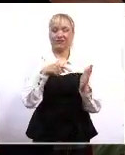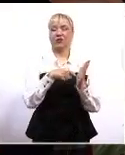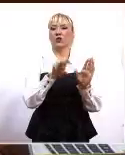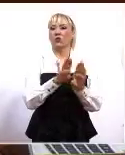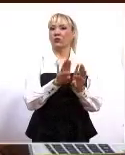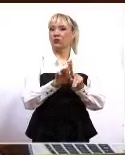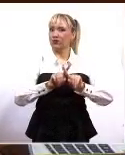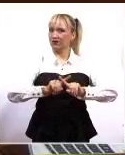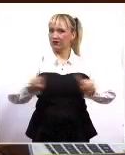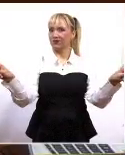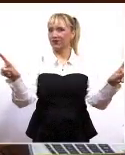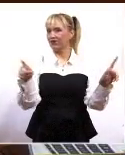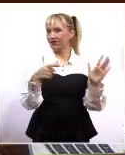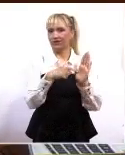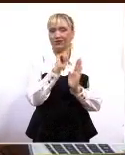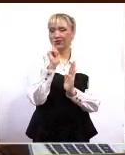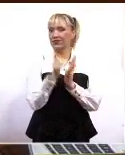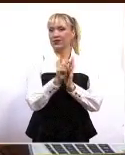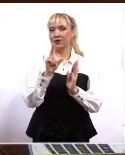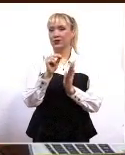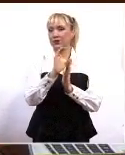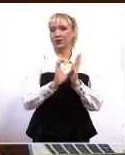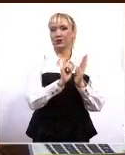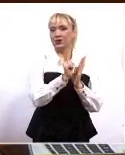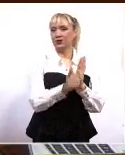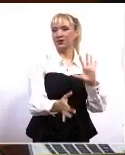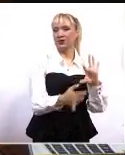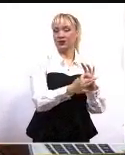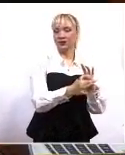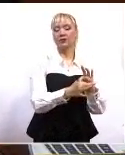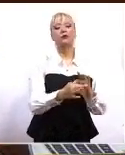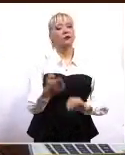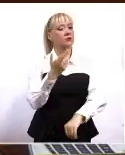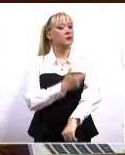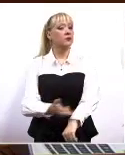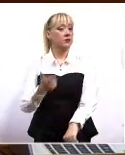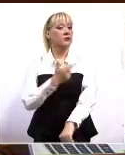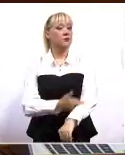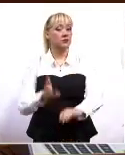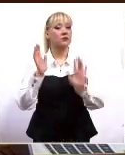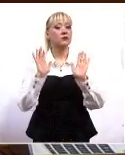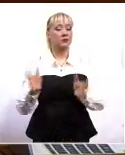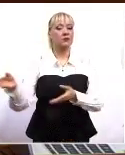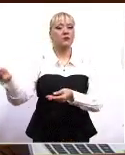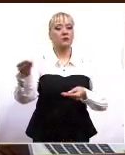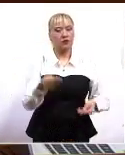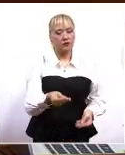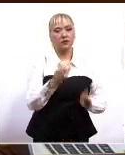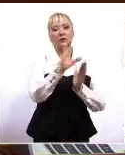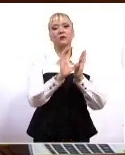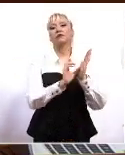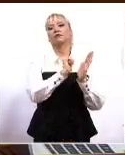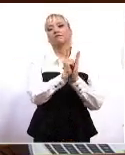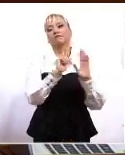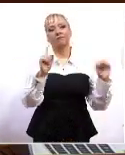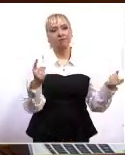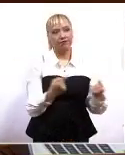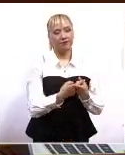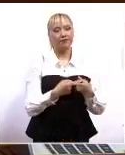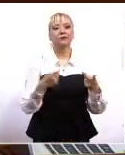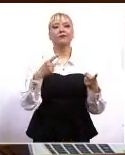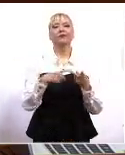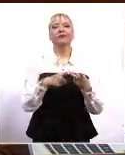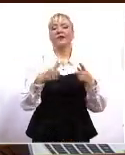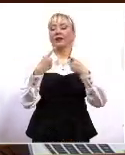inconstitucionalidad. De entre ellos, se admitieron a trámite diversas acciones de inconstitucionalidad y